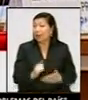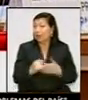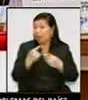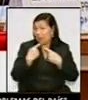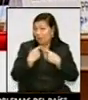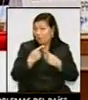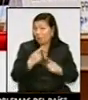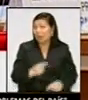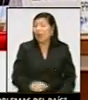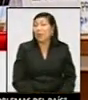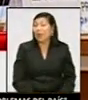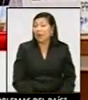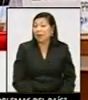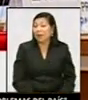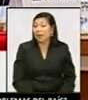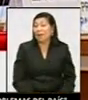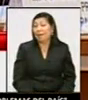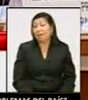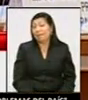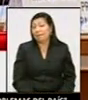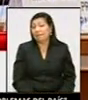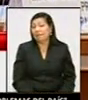informe y